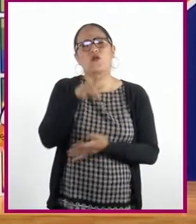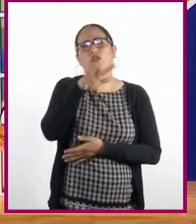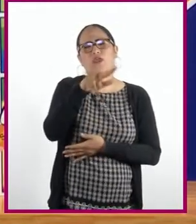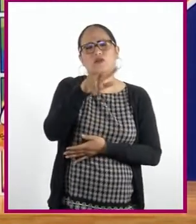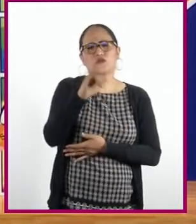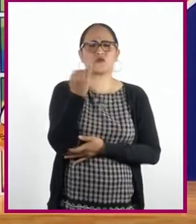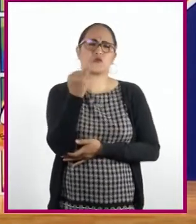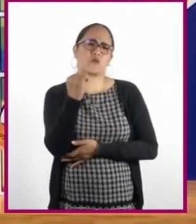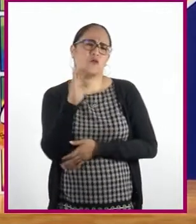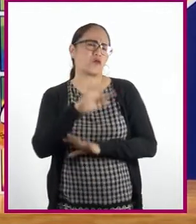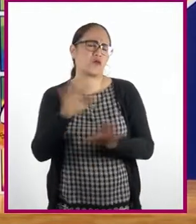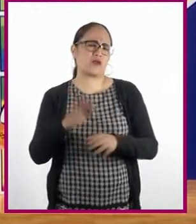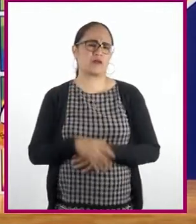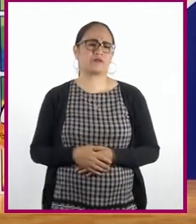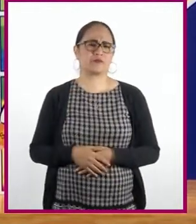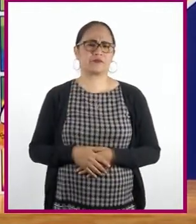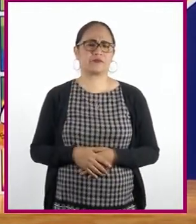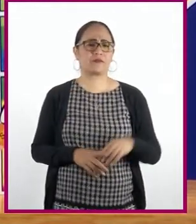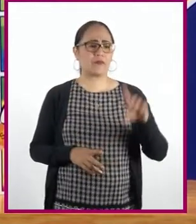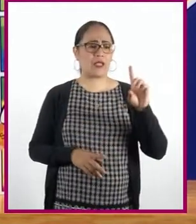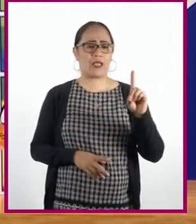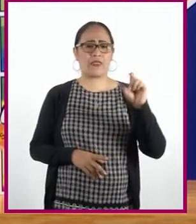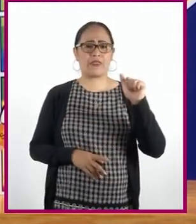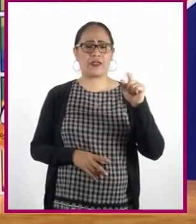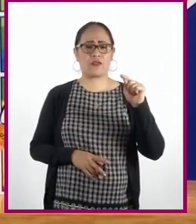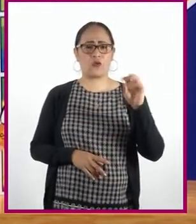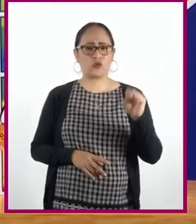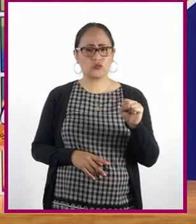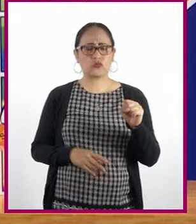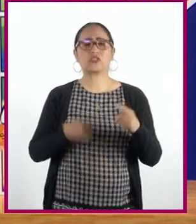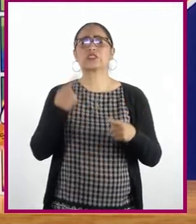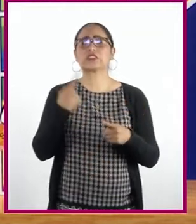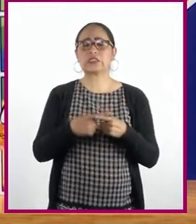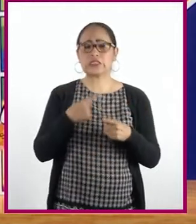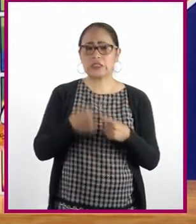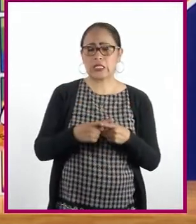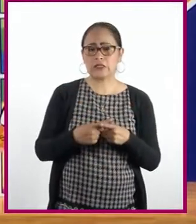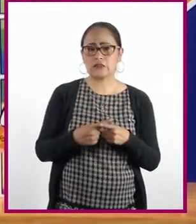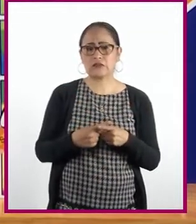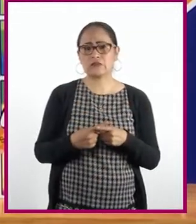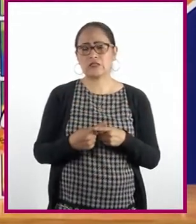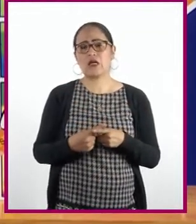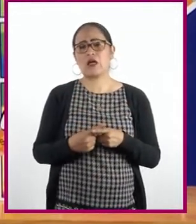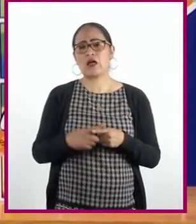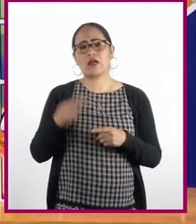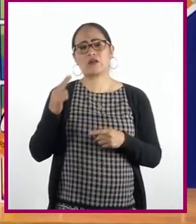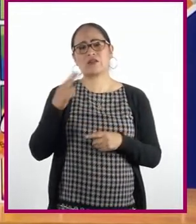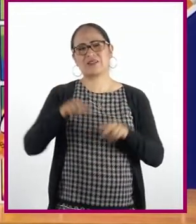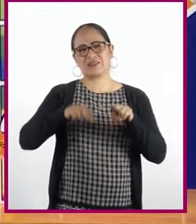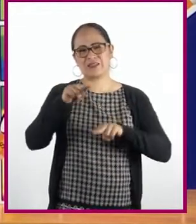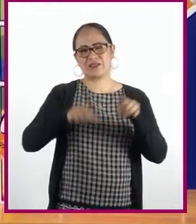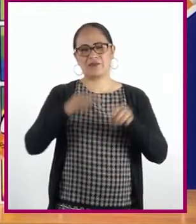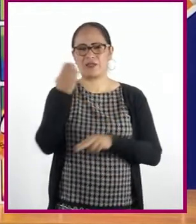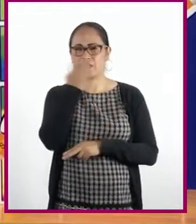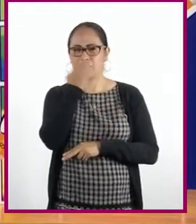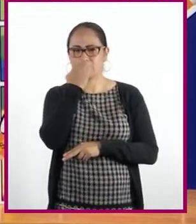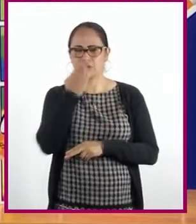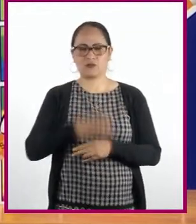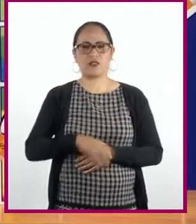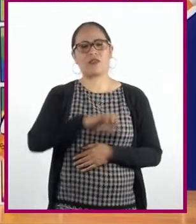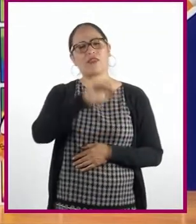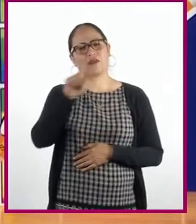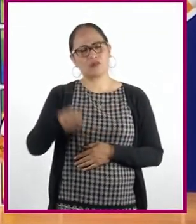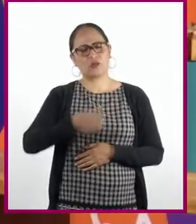Los datos del destinatario incluyeron su cargo y grado académico. Y después comienza con un saludo sencillo.